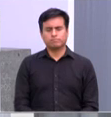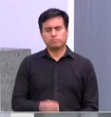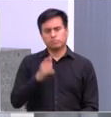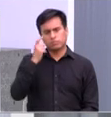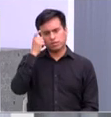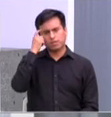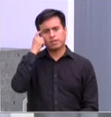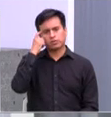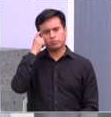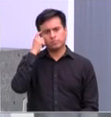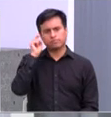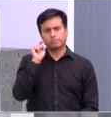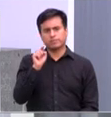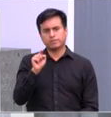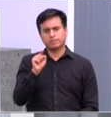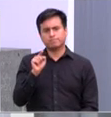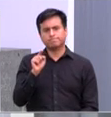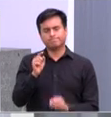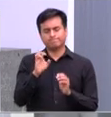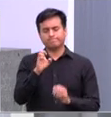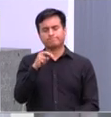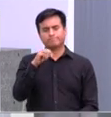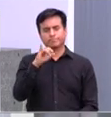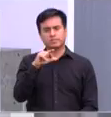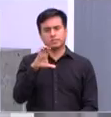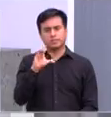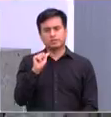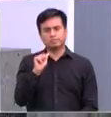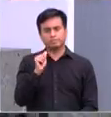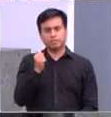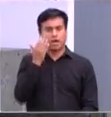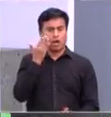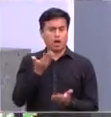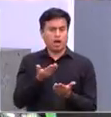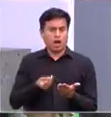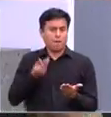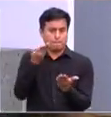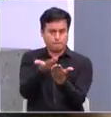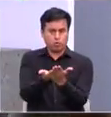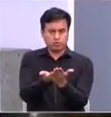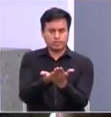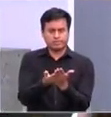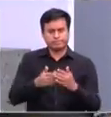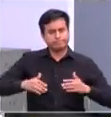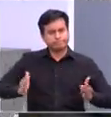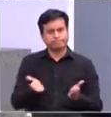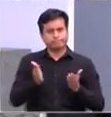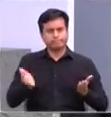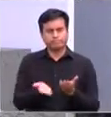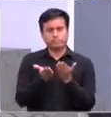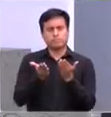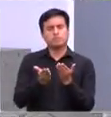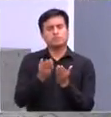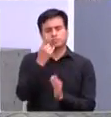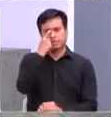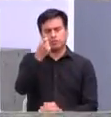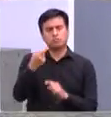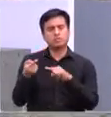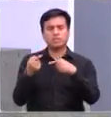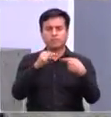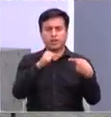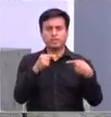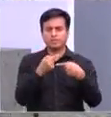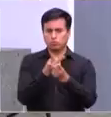Creo que esta encíclica es un aporte estimulante para un serio